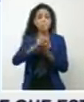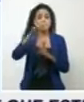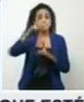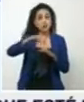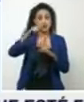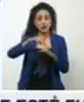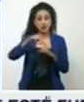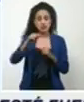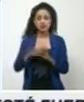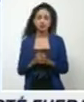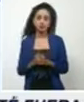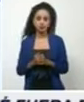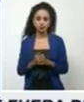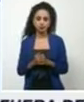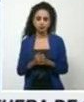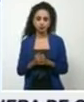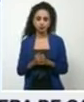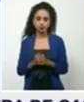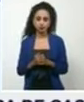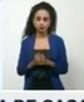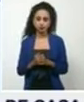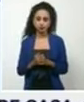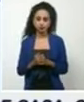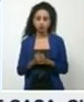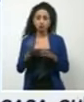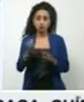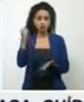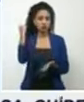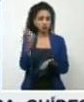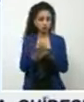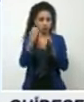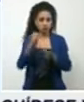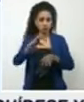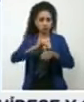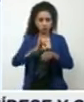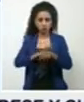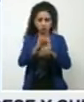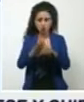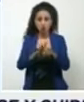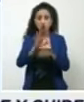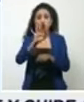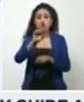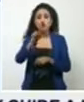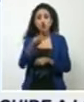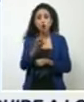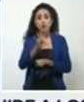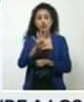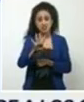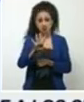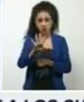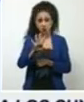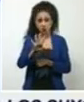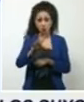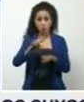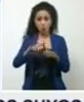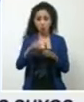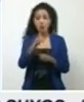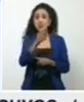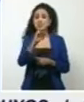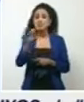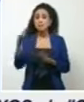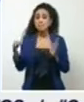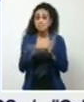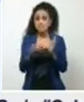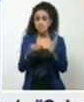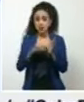casos confirmados de COVID, tasa de 8,5 por 100.000 habitantes, eso es en los